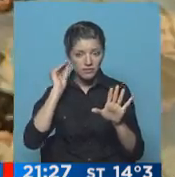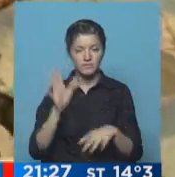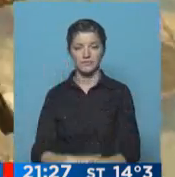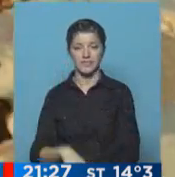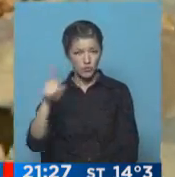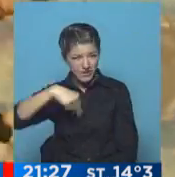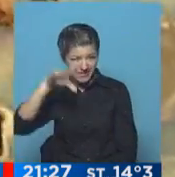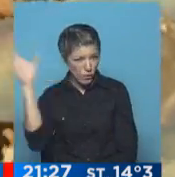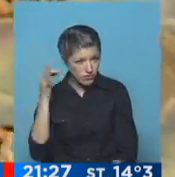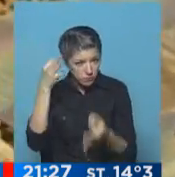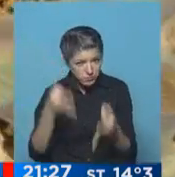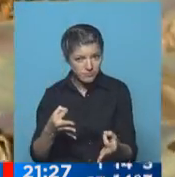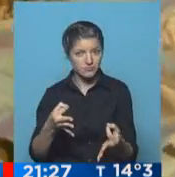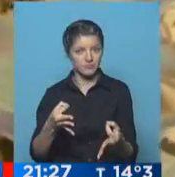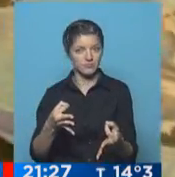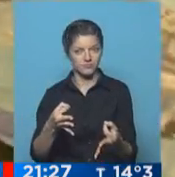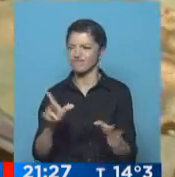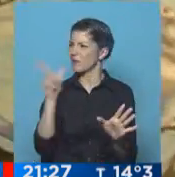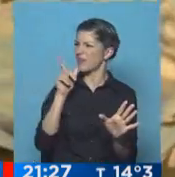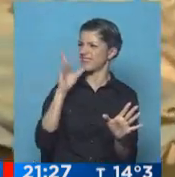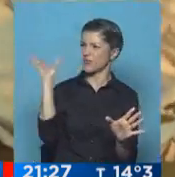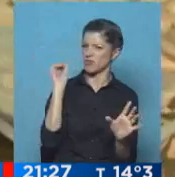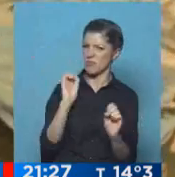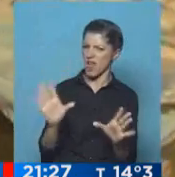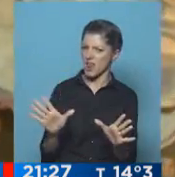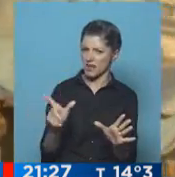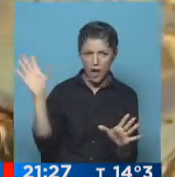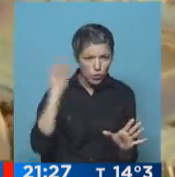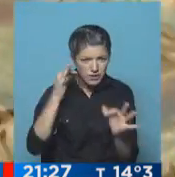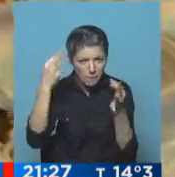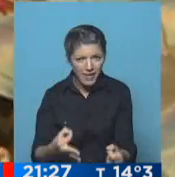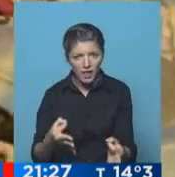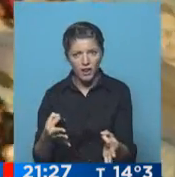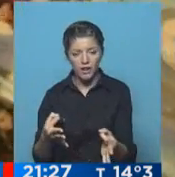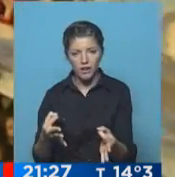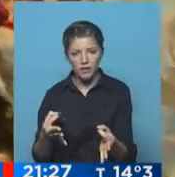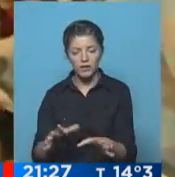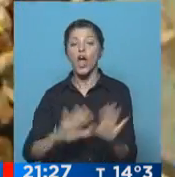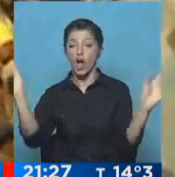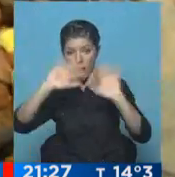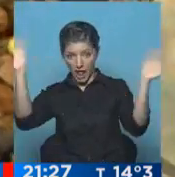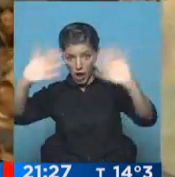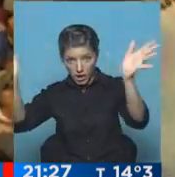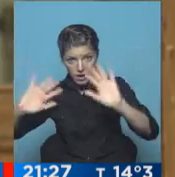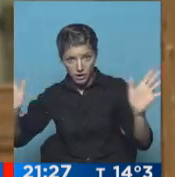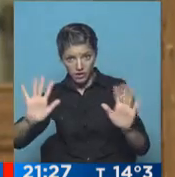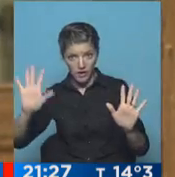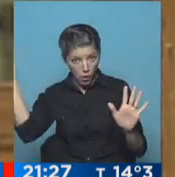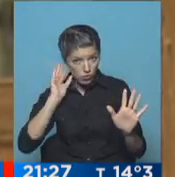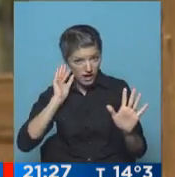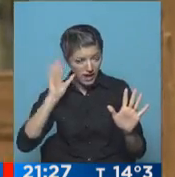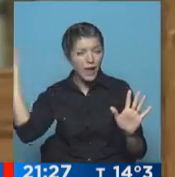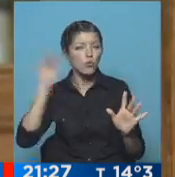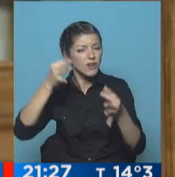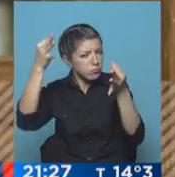¿Se escucha bien? No, no se escucha bien. ¿Se escucha bien? Hola, hola, hola. ¿Se